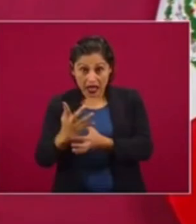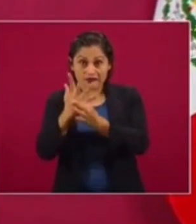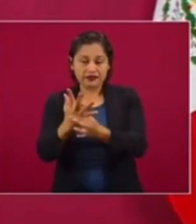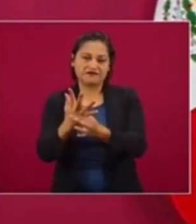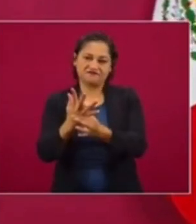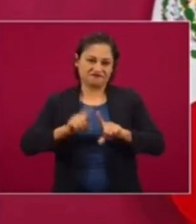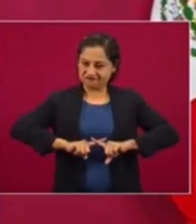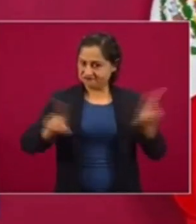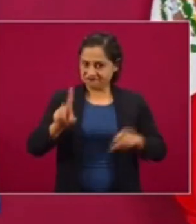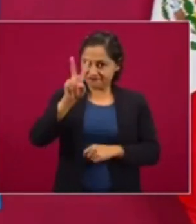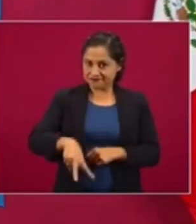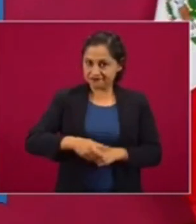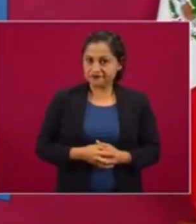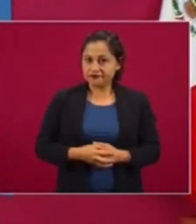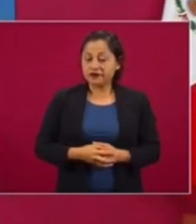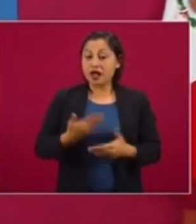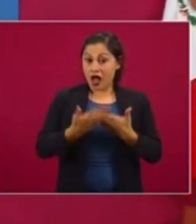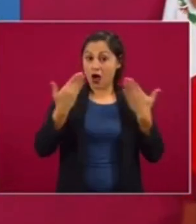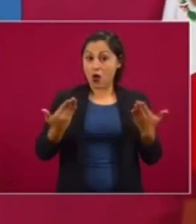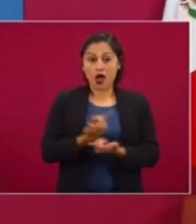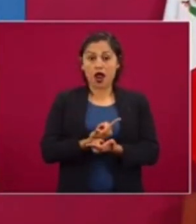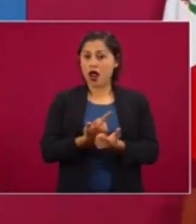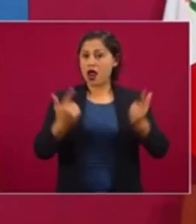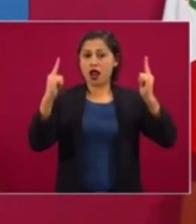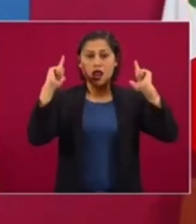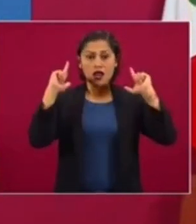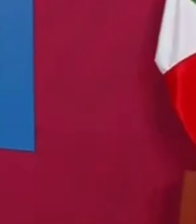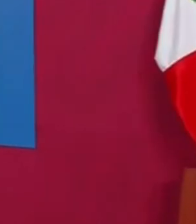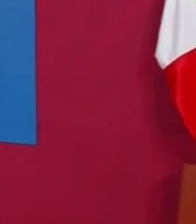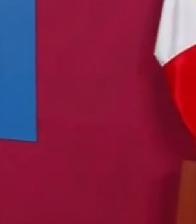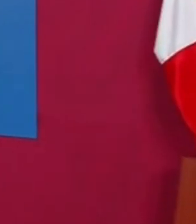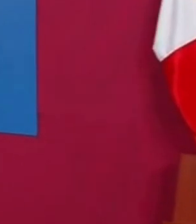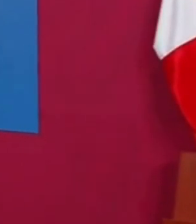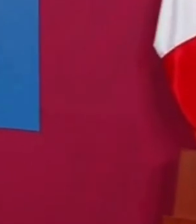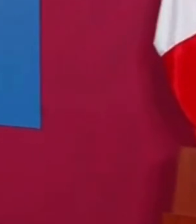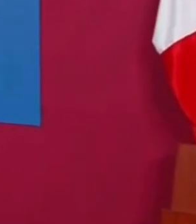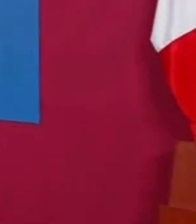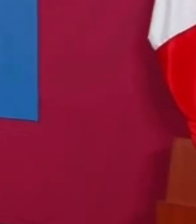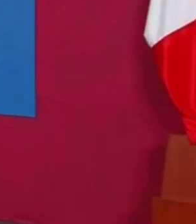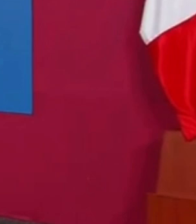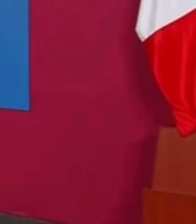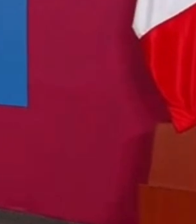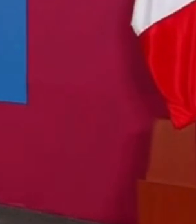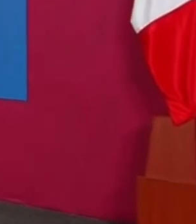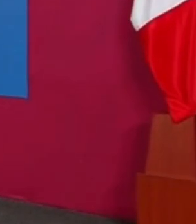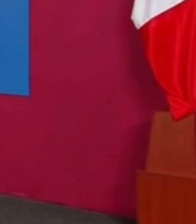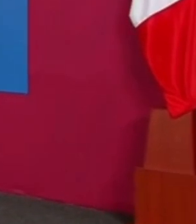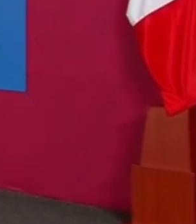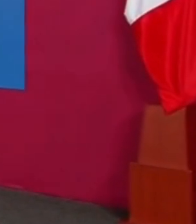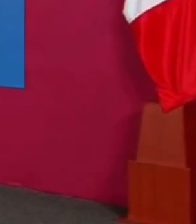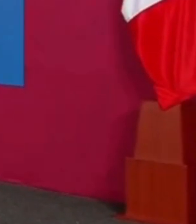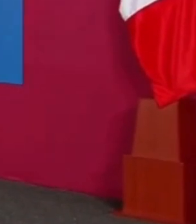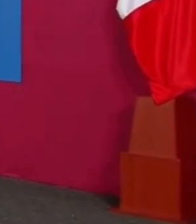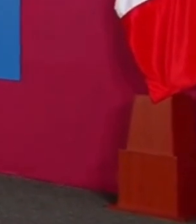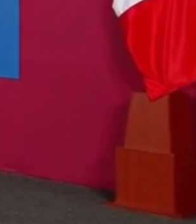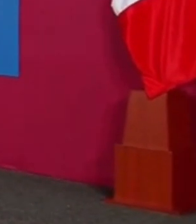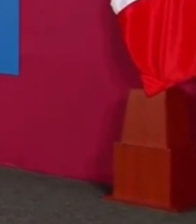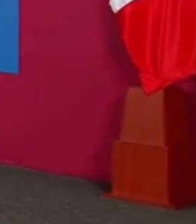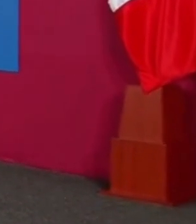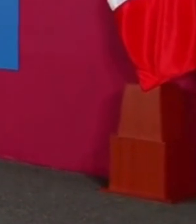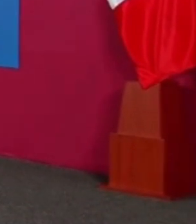es un ejercicio pleno de la libertad. Los que antes callaban como momia